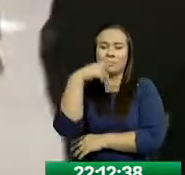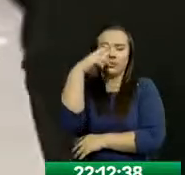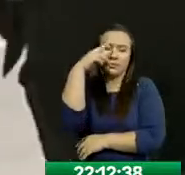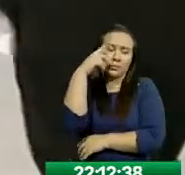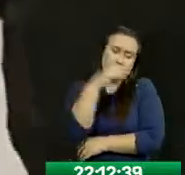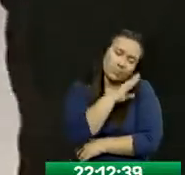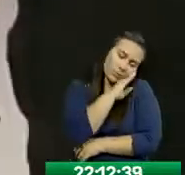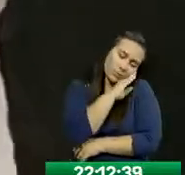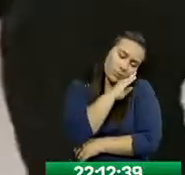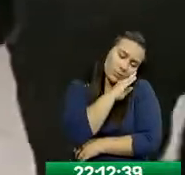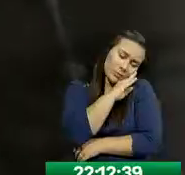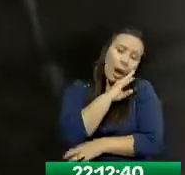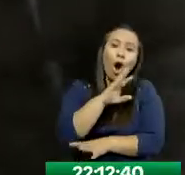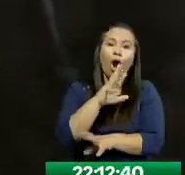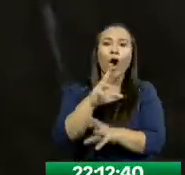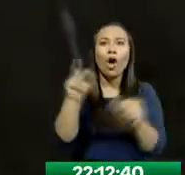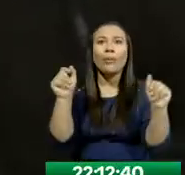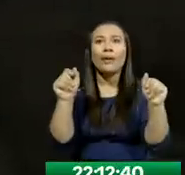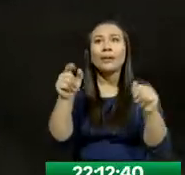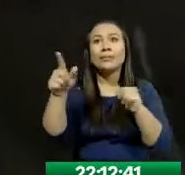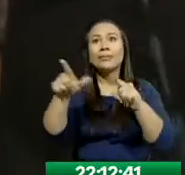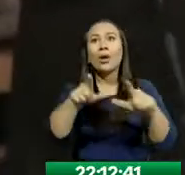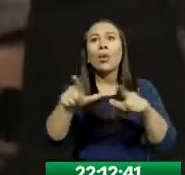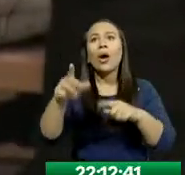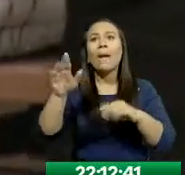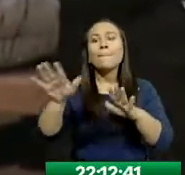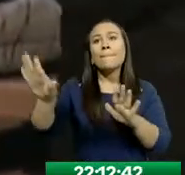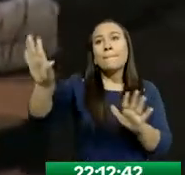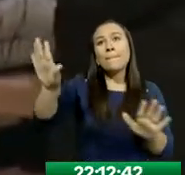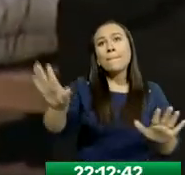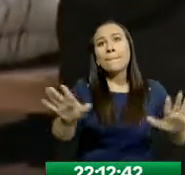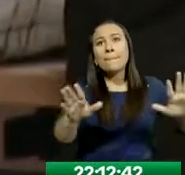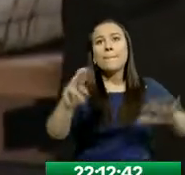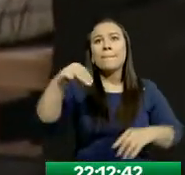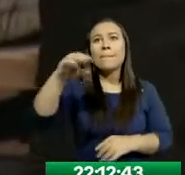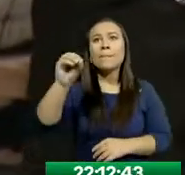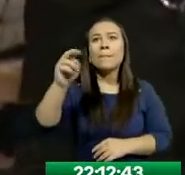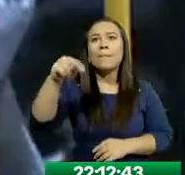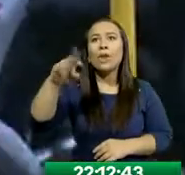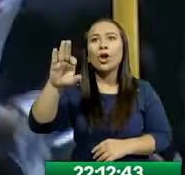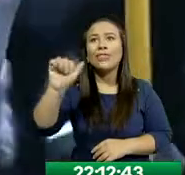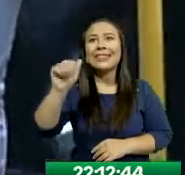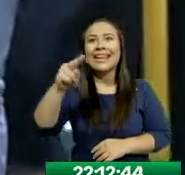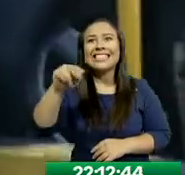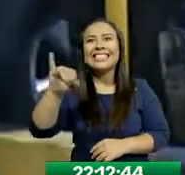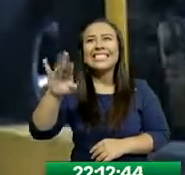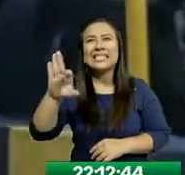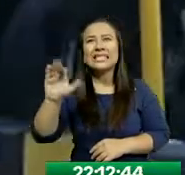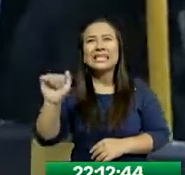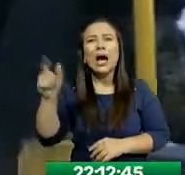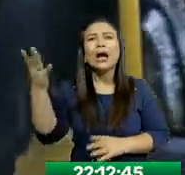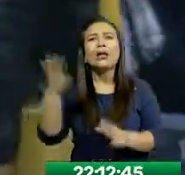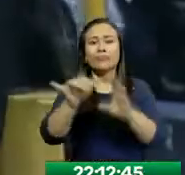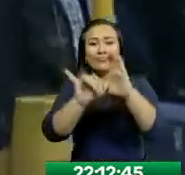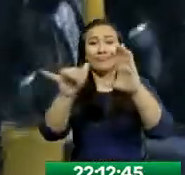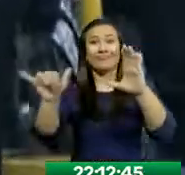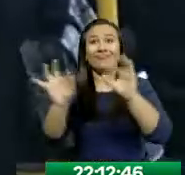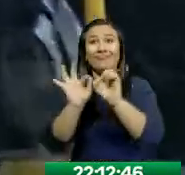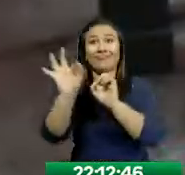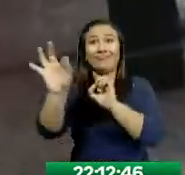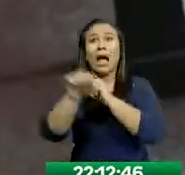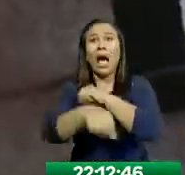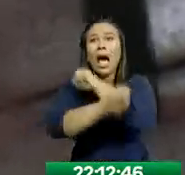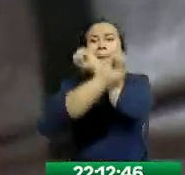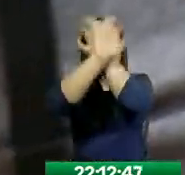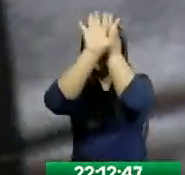la noche del sábado en el balneario de Montañita, provincia de Santa Elena. La madrugada de este